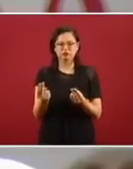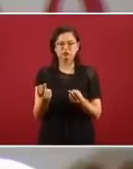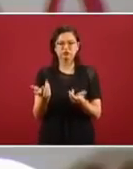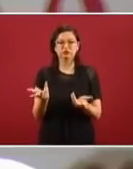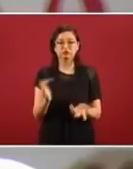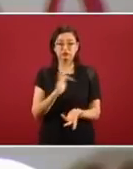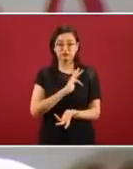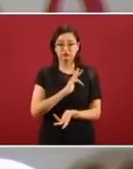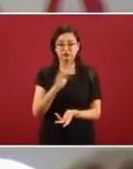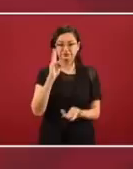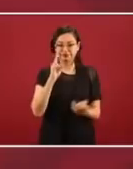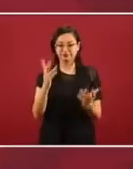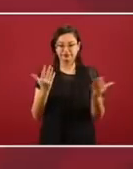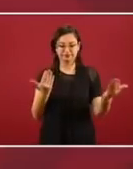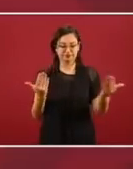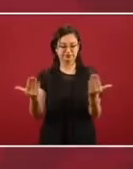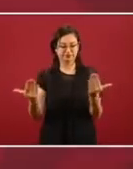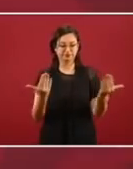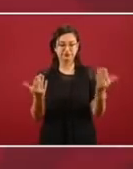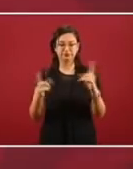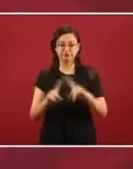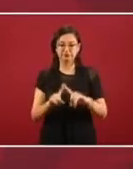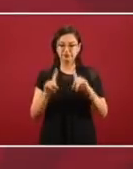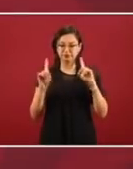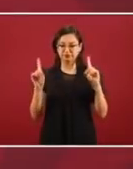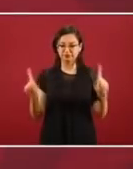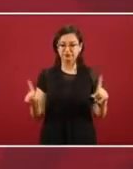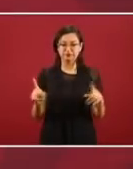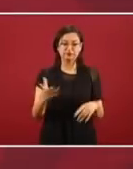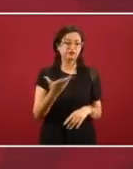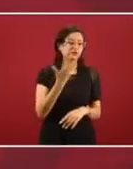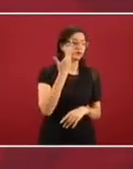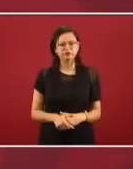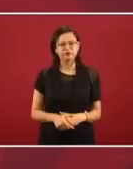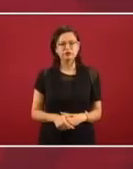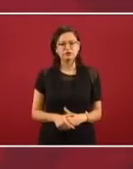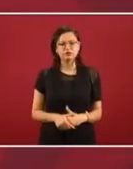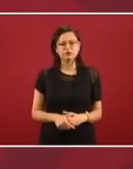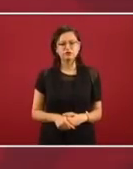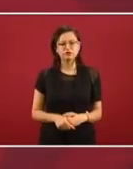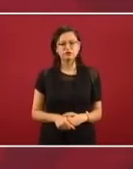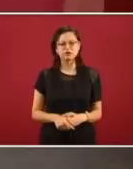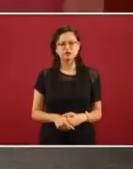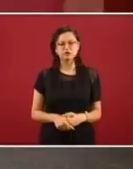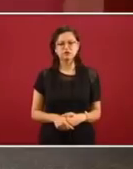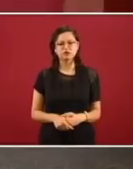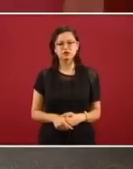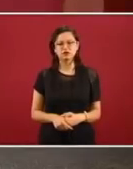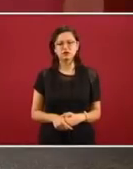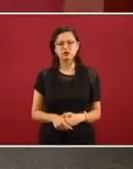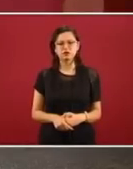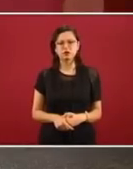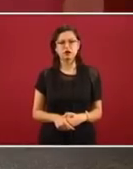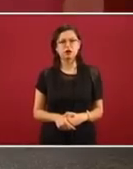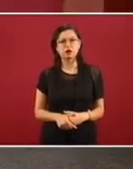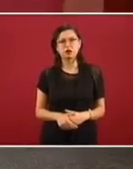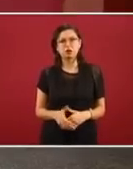diferencia entre el Face y el Twitter. Tiene el Face, no